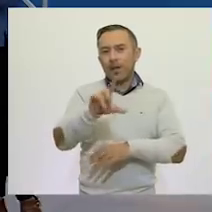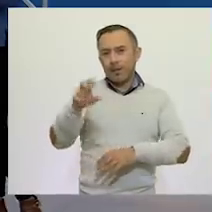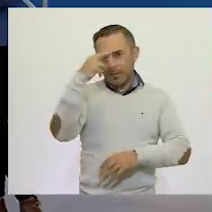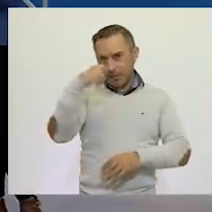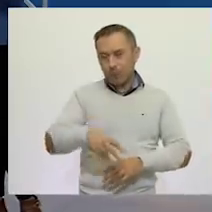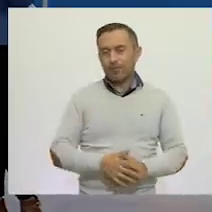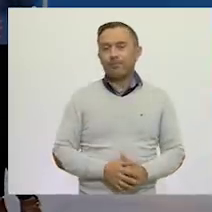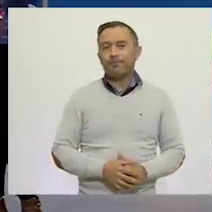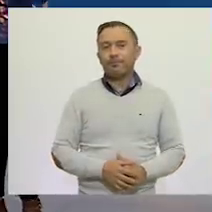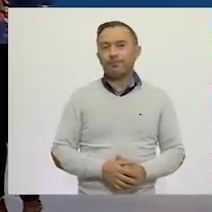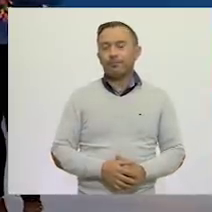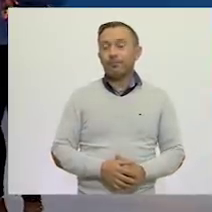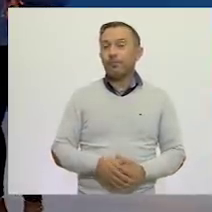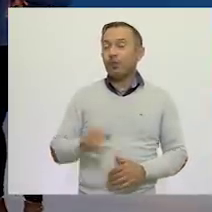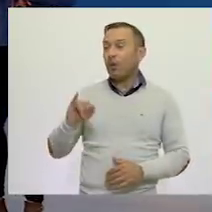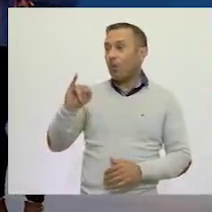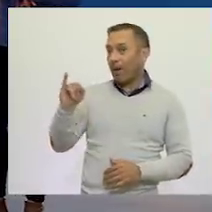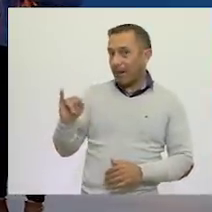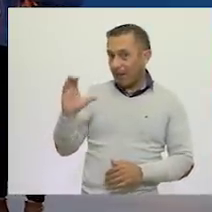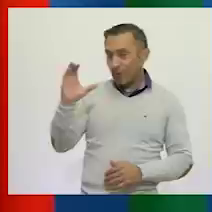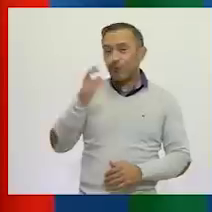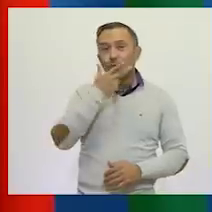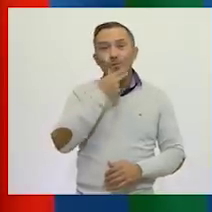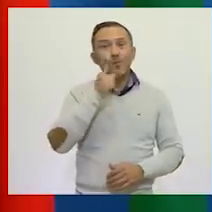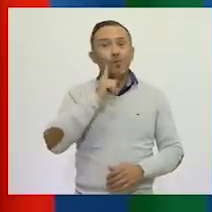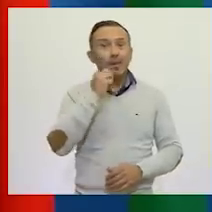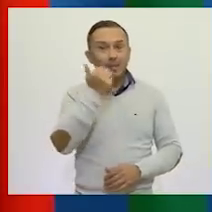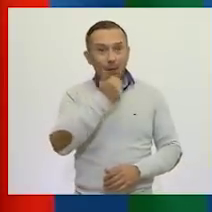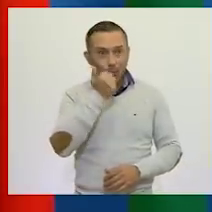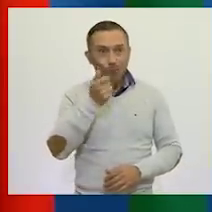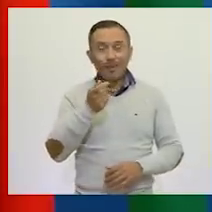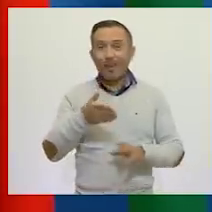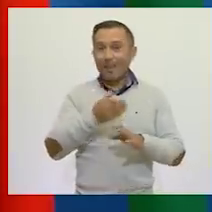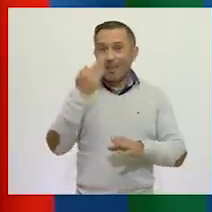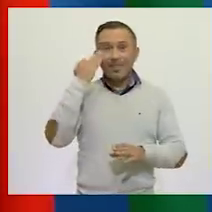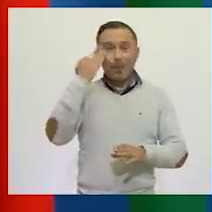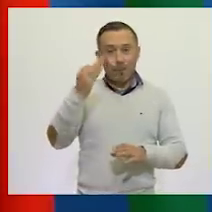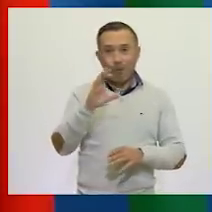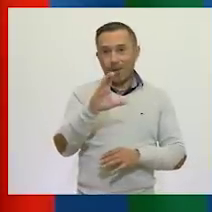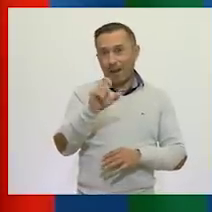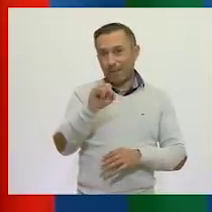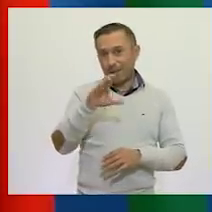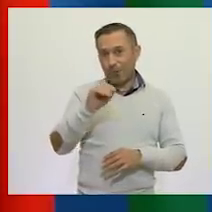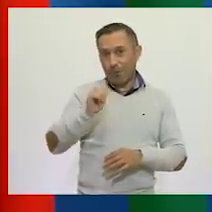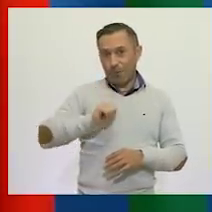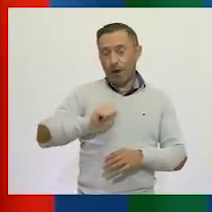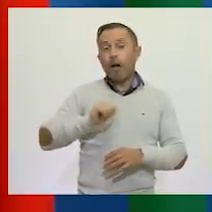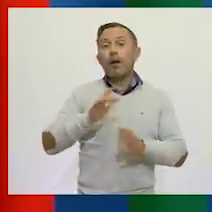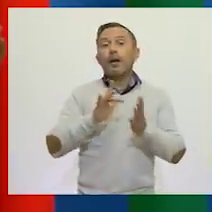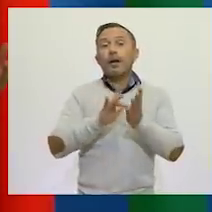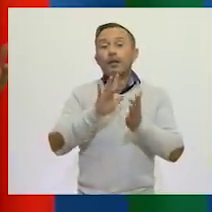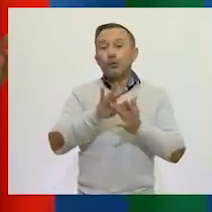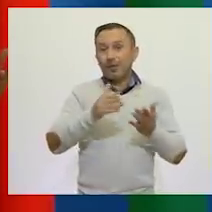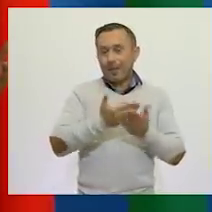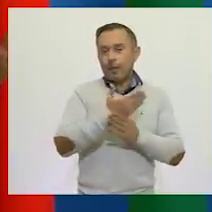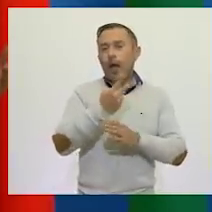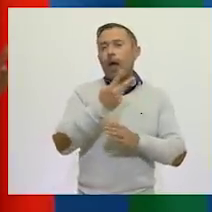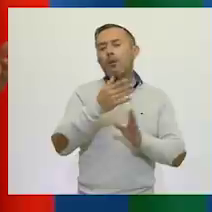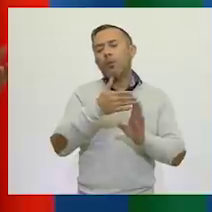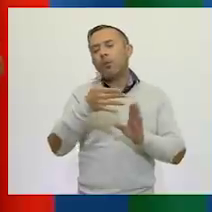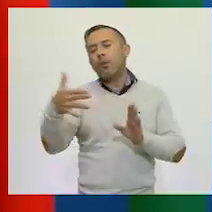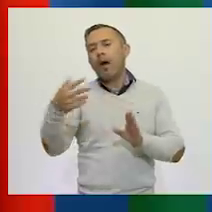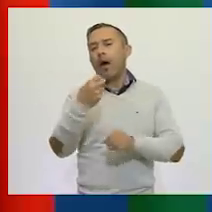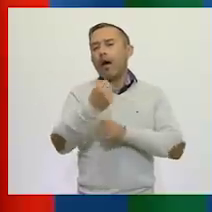Juan Carlos, queridas alumnas y alumnos, durante el periodo clásico, hacia el año 200 después de Cristo, en varias regiones